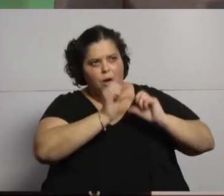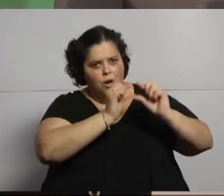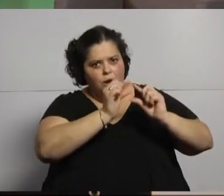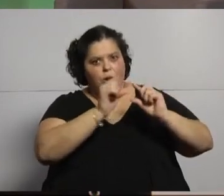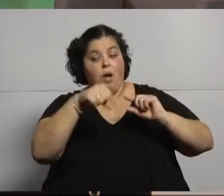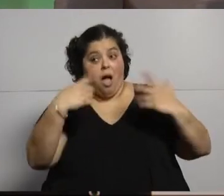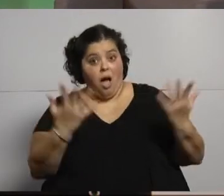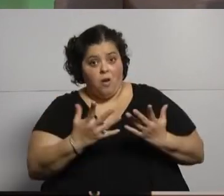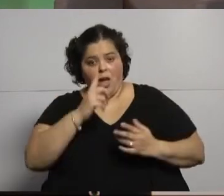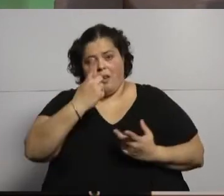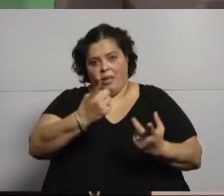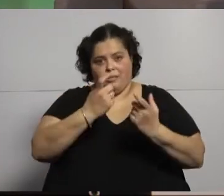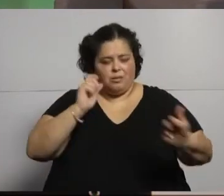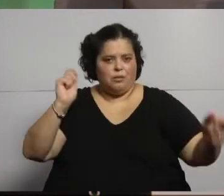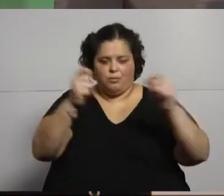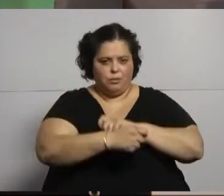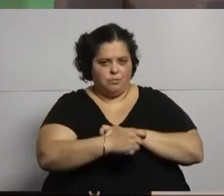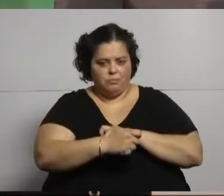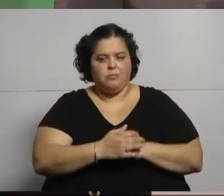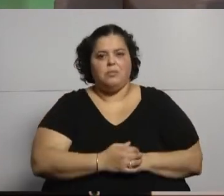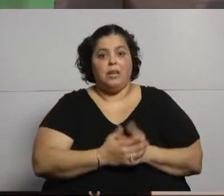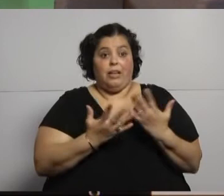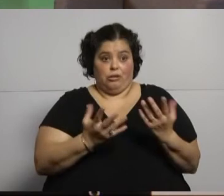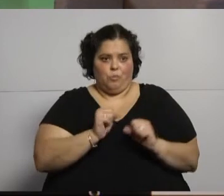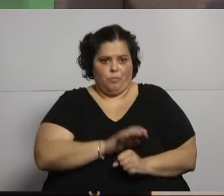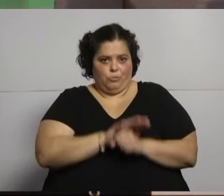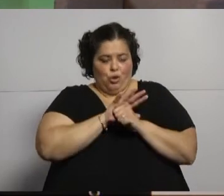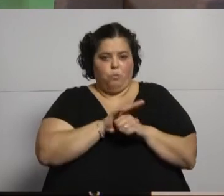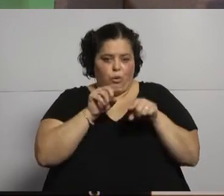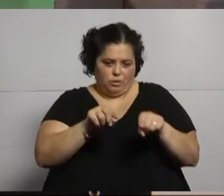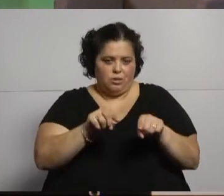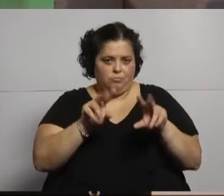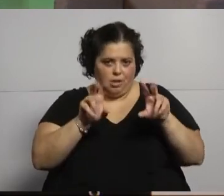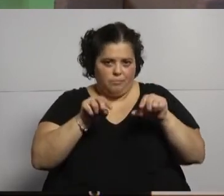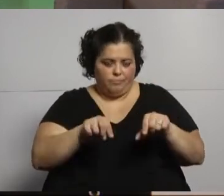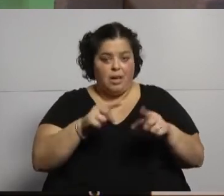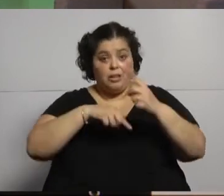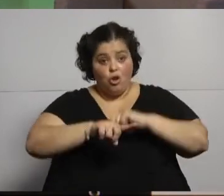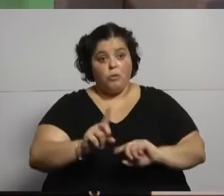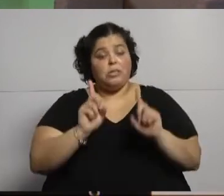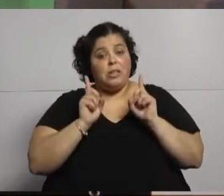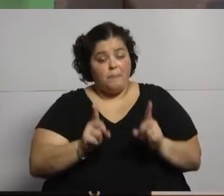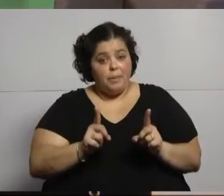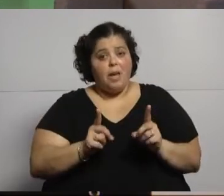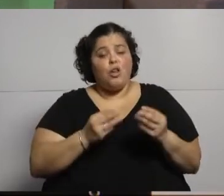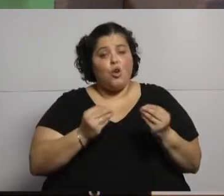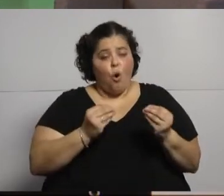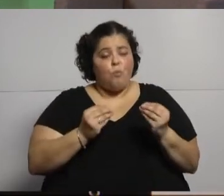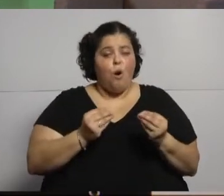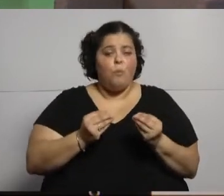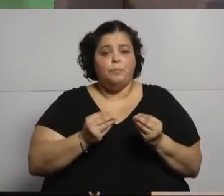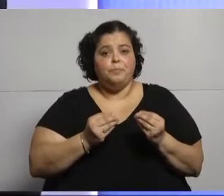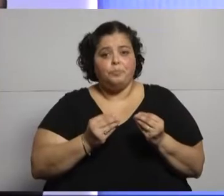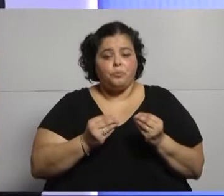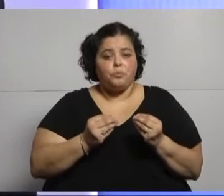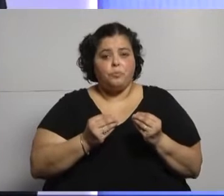podían hacer soporte a ese tipo de cuestiones. También eso de interoperar, a nosotros nos pasa, tenemos, no